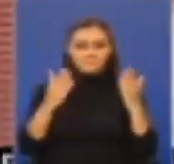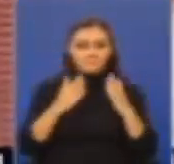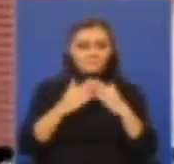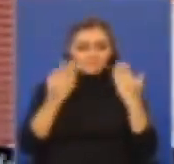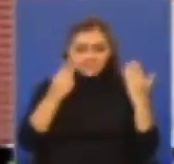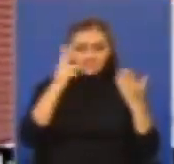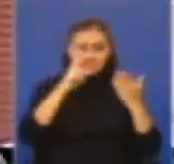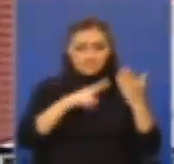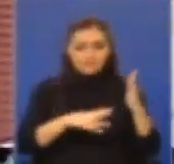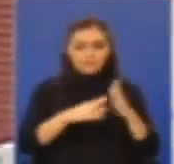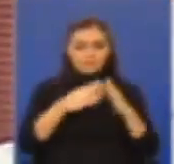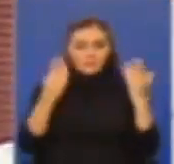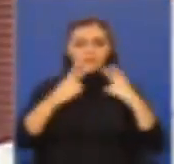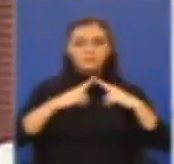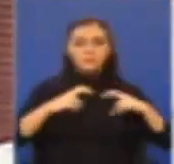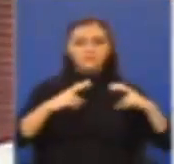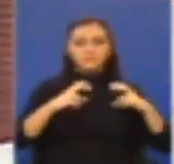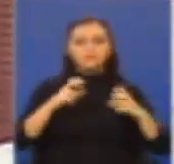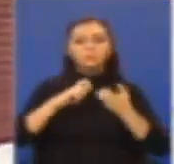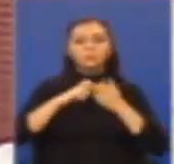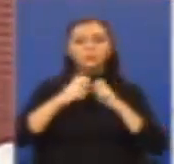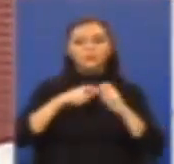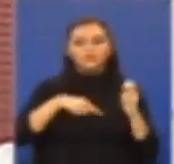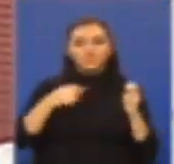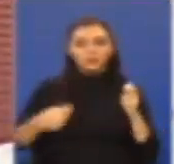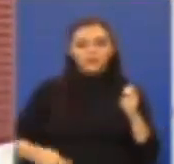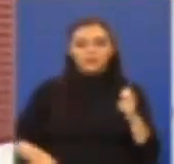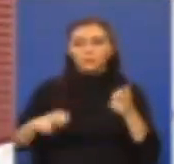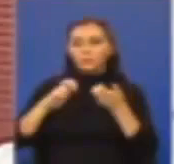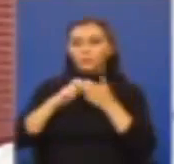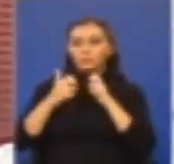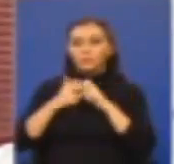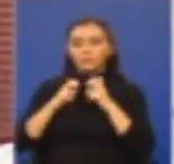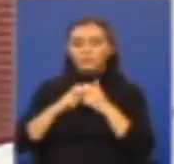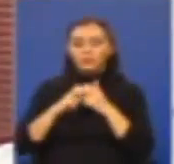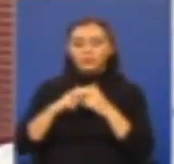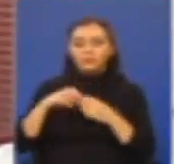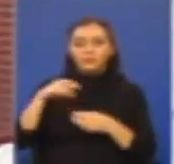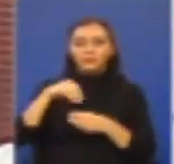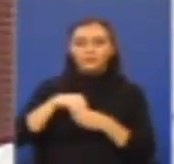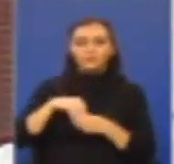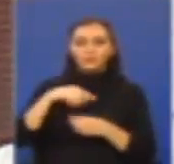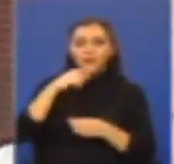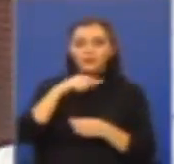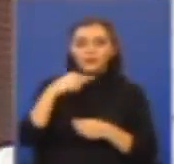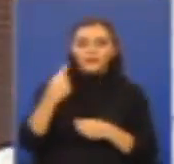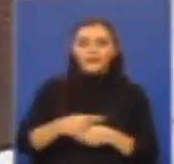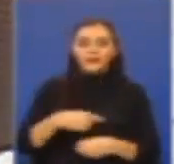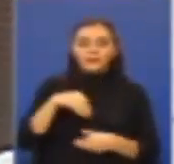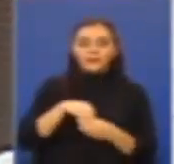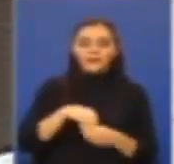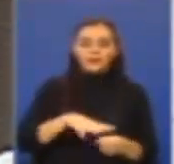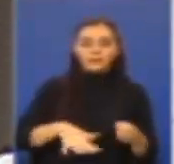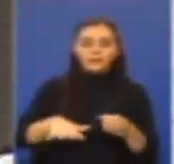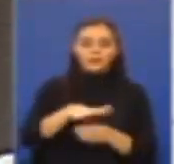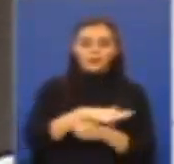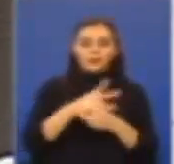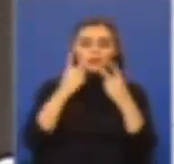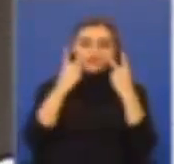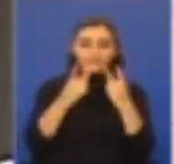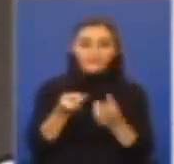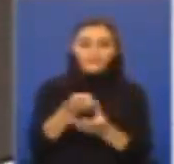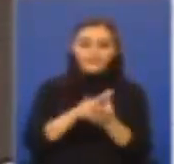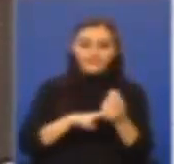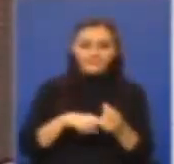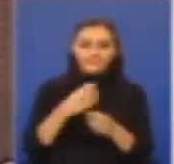etcétera, sino cosas tan sencillas como, por ejemplo, que no haya duplicidad de funciones en el Estado ecuatoriano, la simplificación de trámites, etcétera. Nuestros problemas,